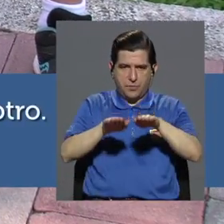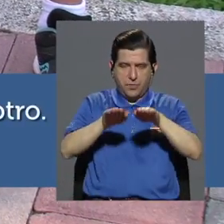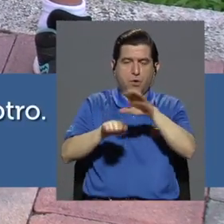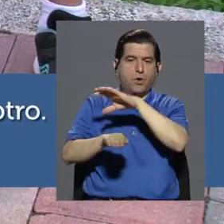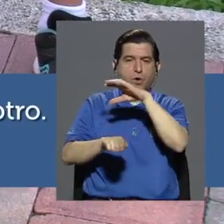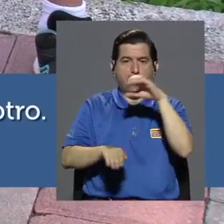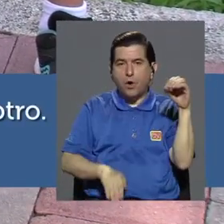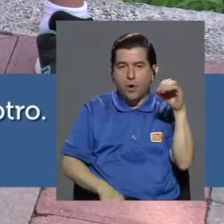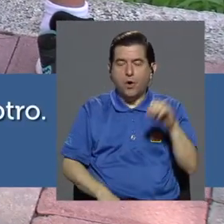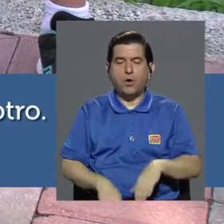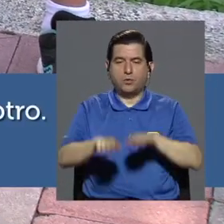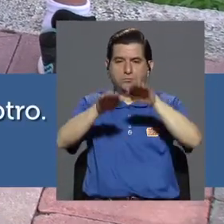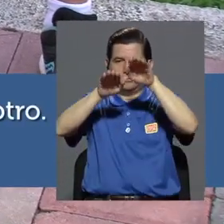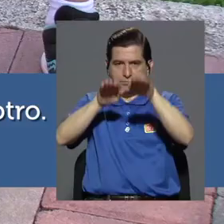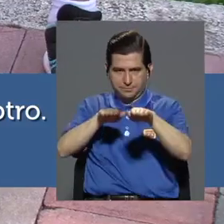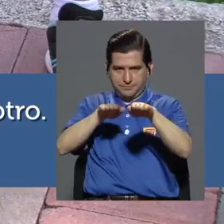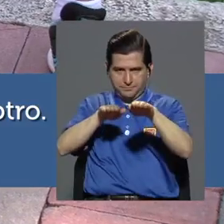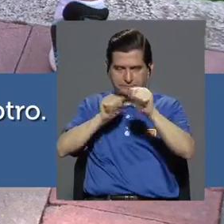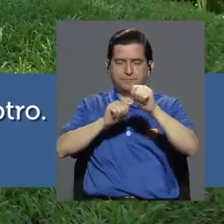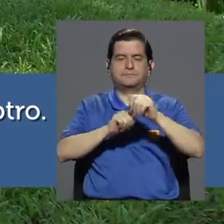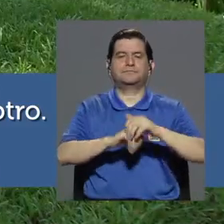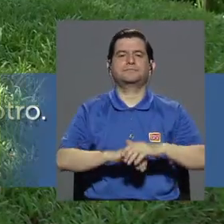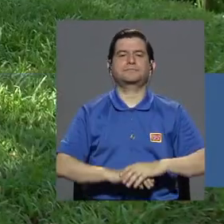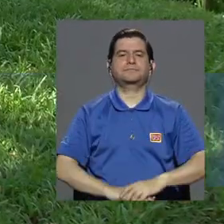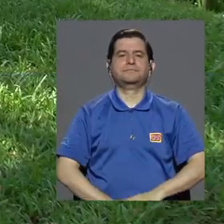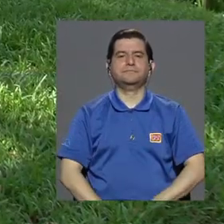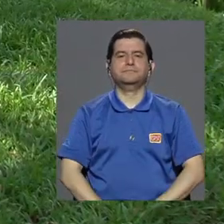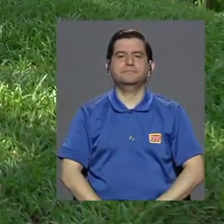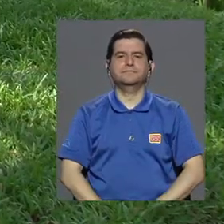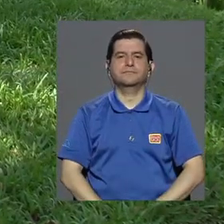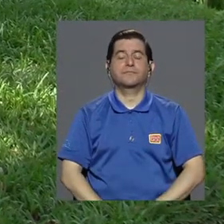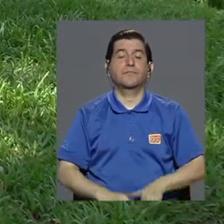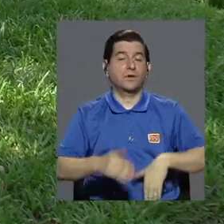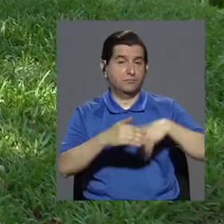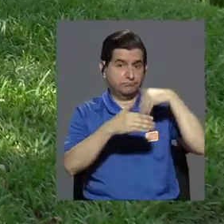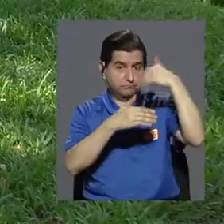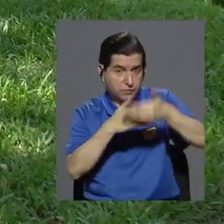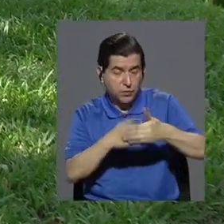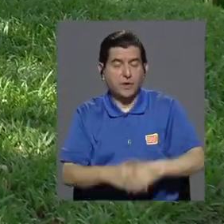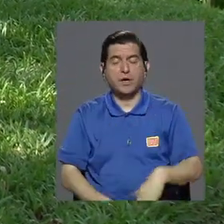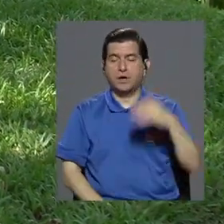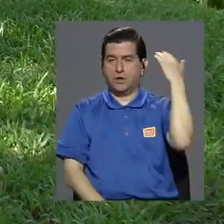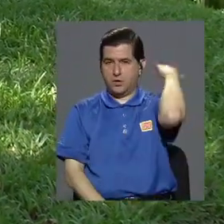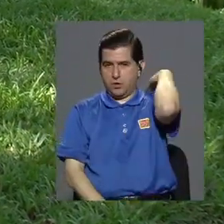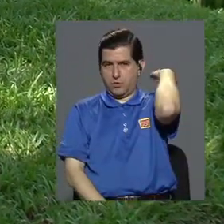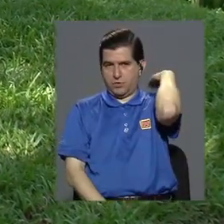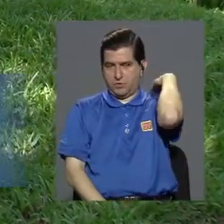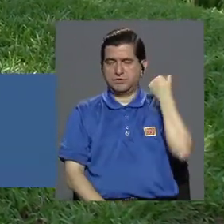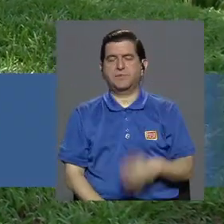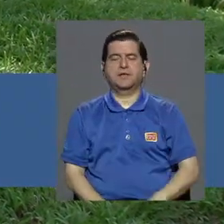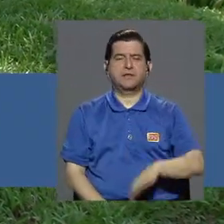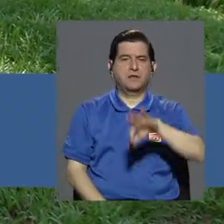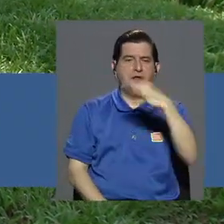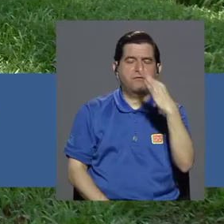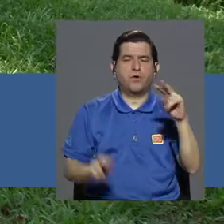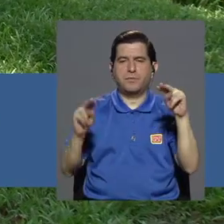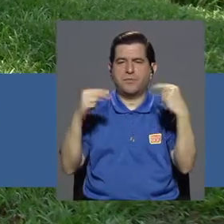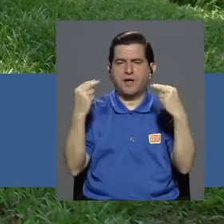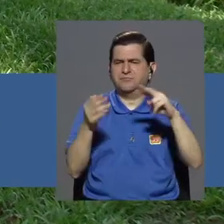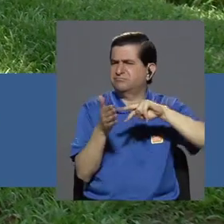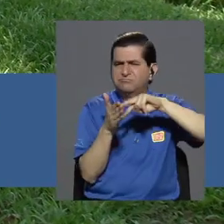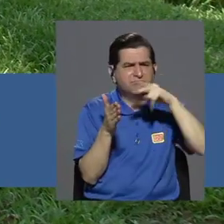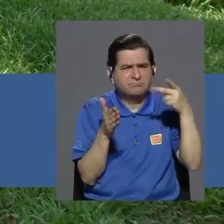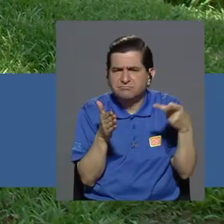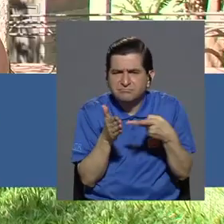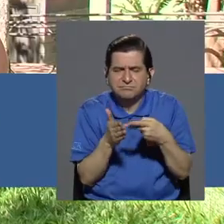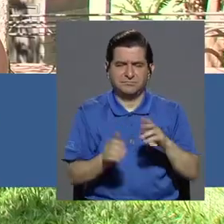en paralelo o un pie adelante del otro. Seguidamente, la espalda se pone en una postura